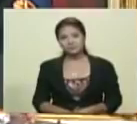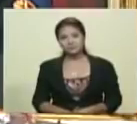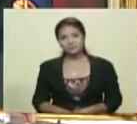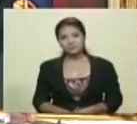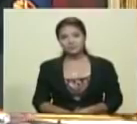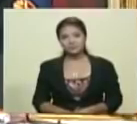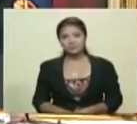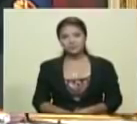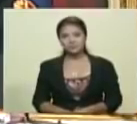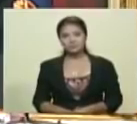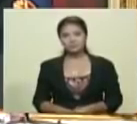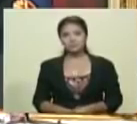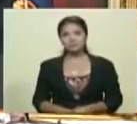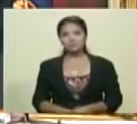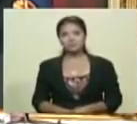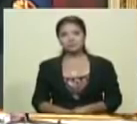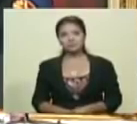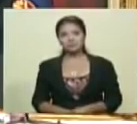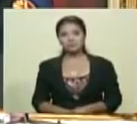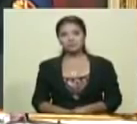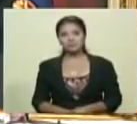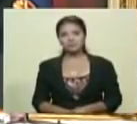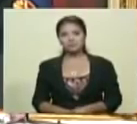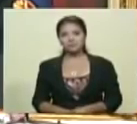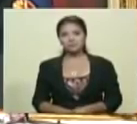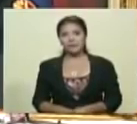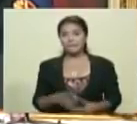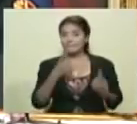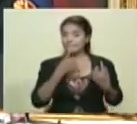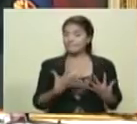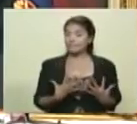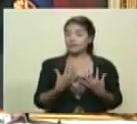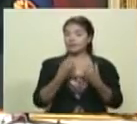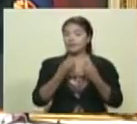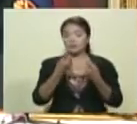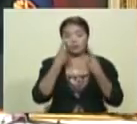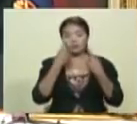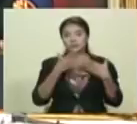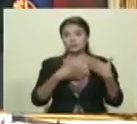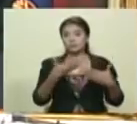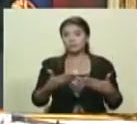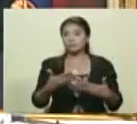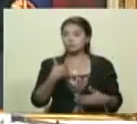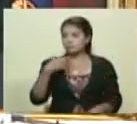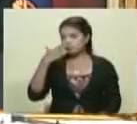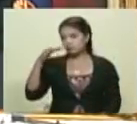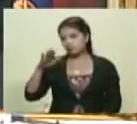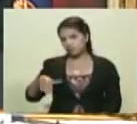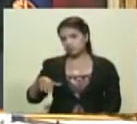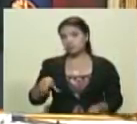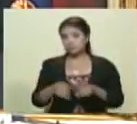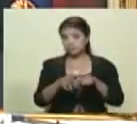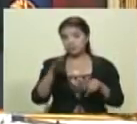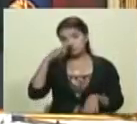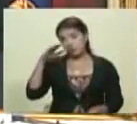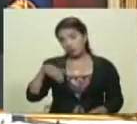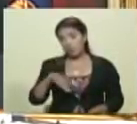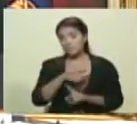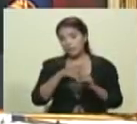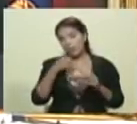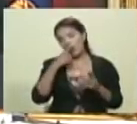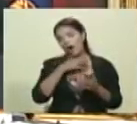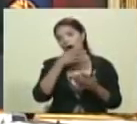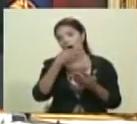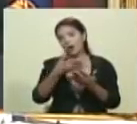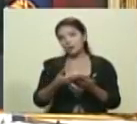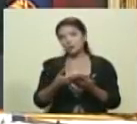todo eso nos dio como una facultad, ¿no? Yo era el menor, soy el menor, aunque con el pasar de los años